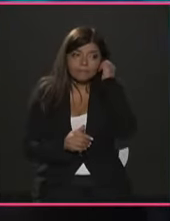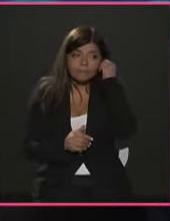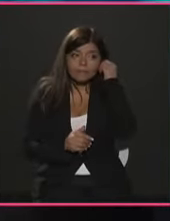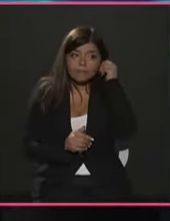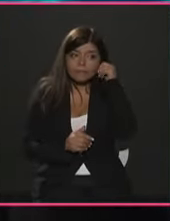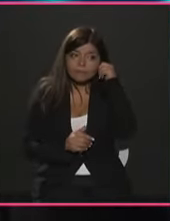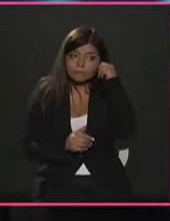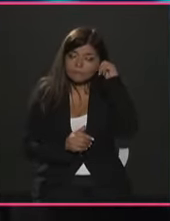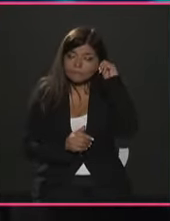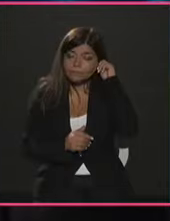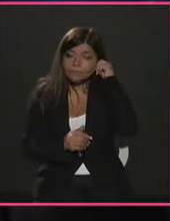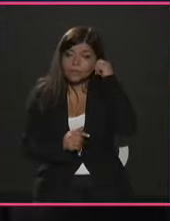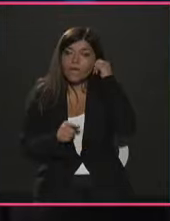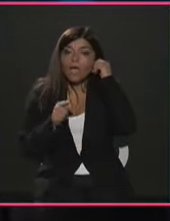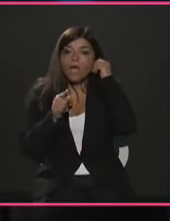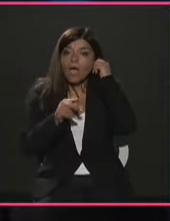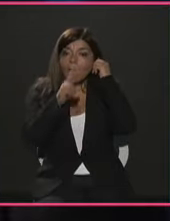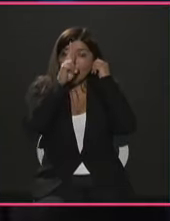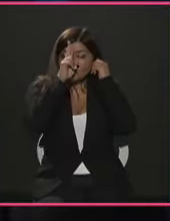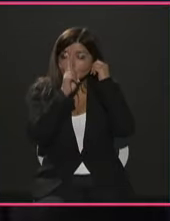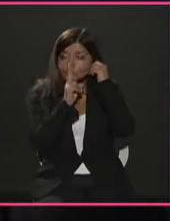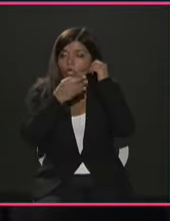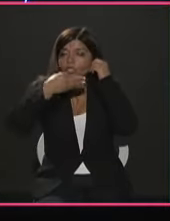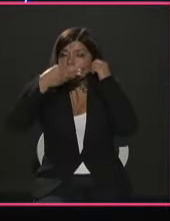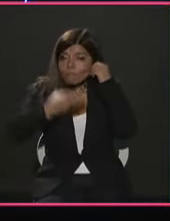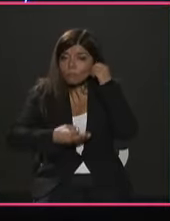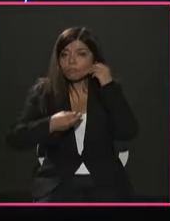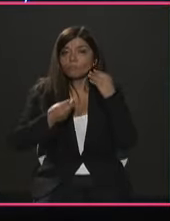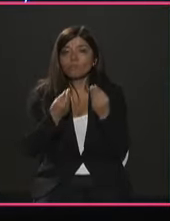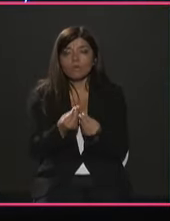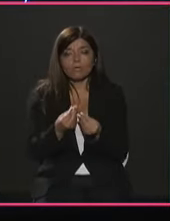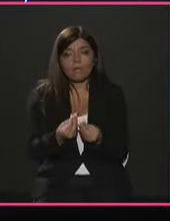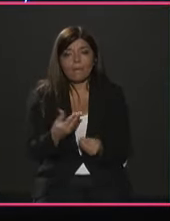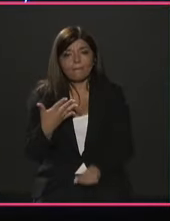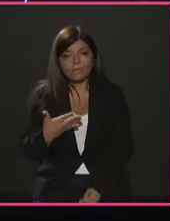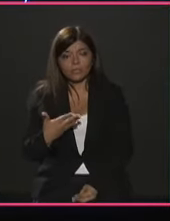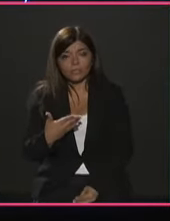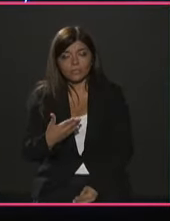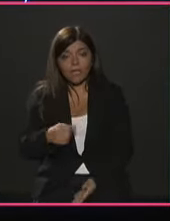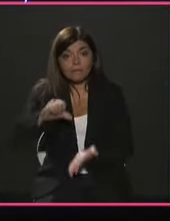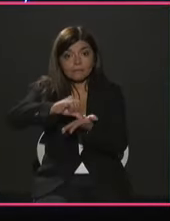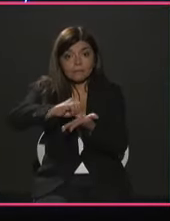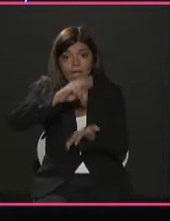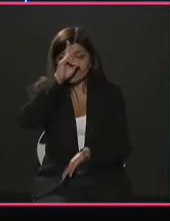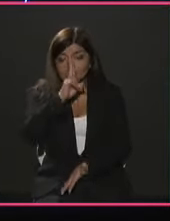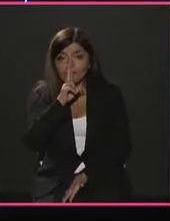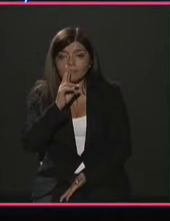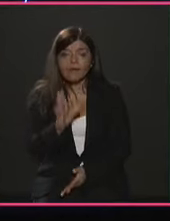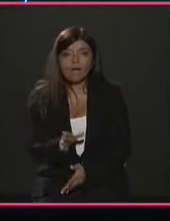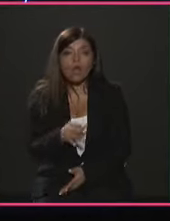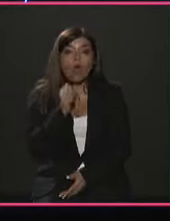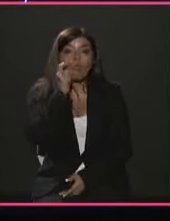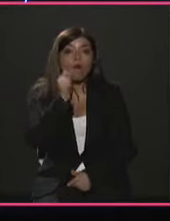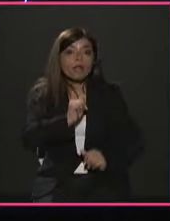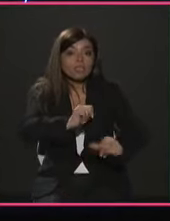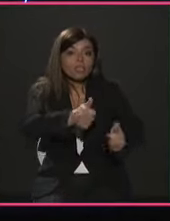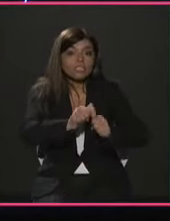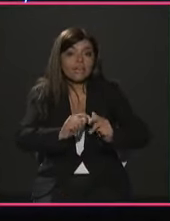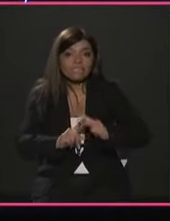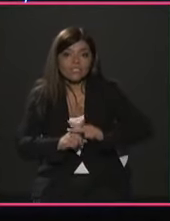sdgs juega un rol central para esto pero Cuáles son los desarrollos o los desafíos